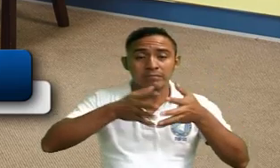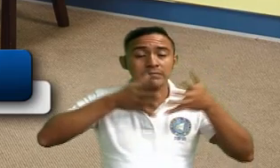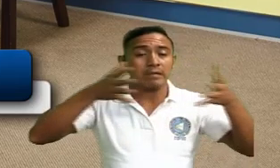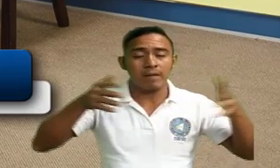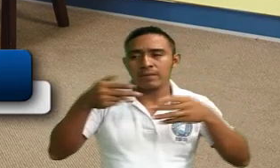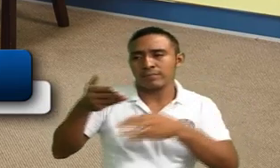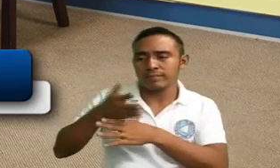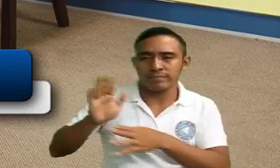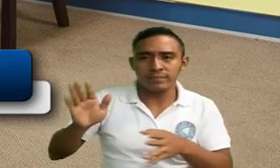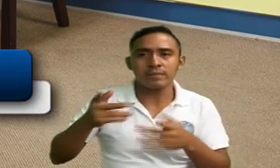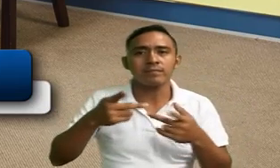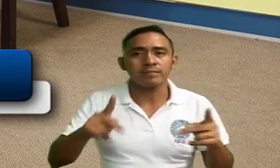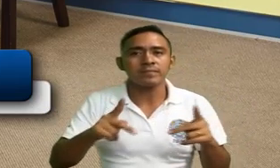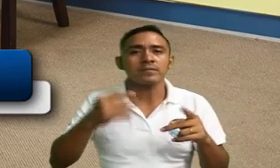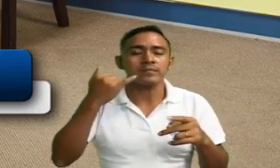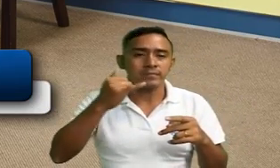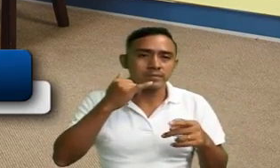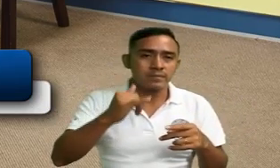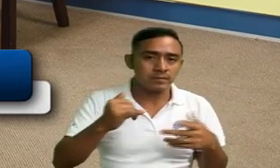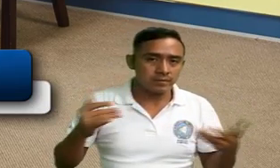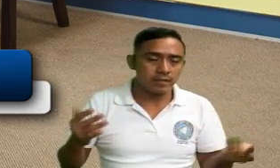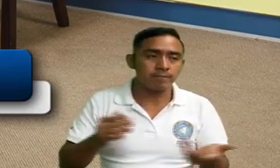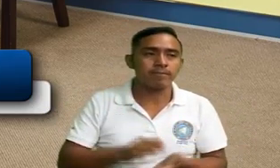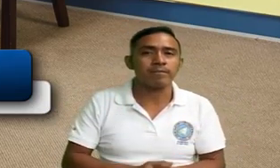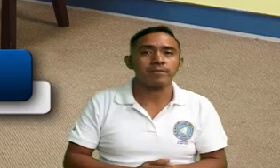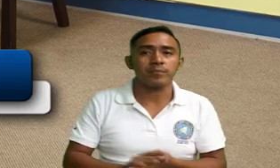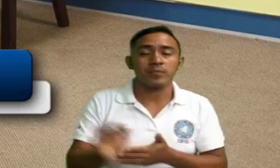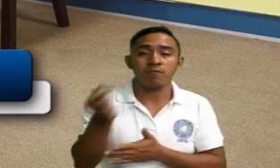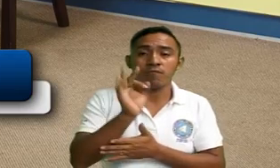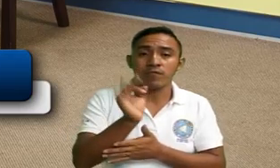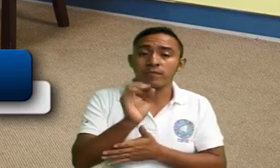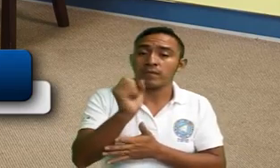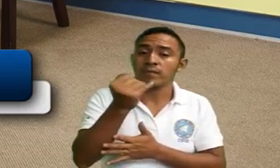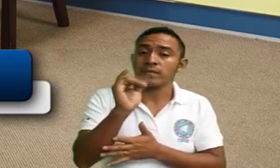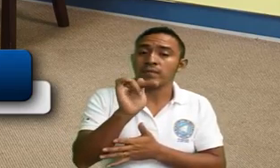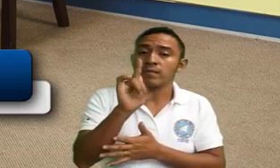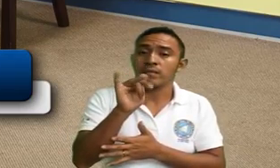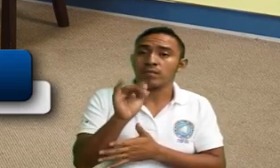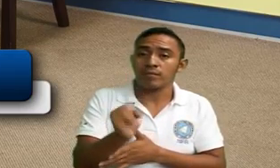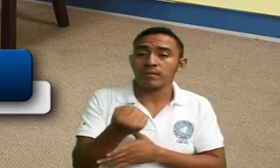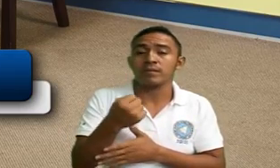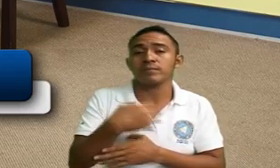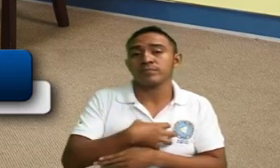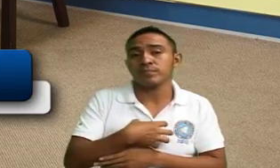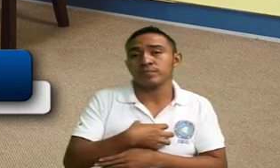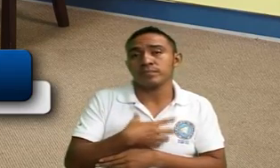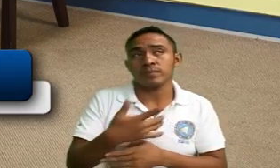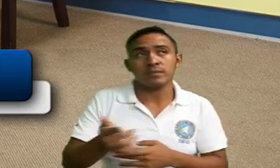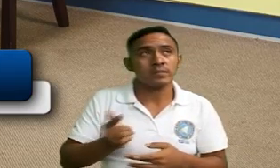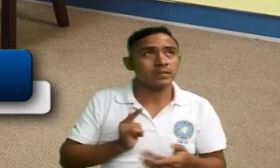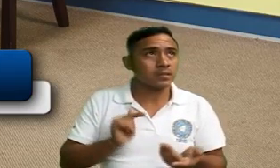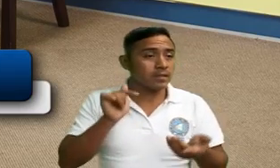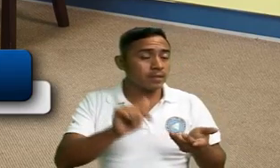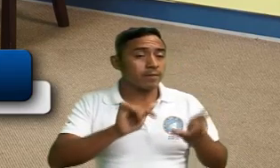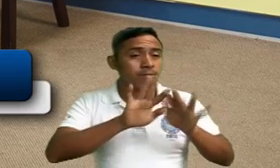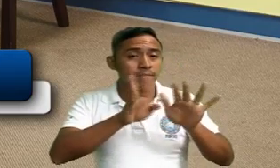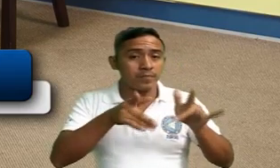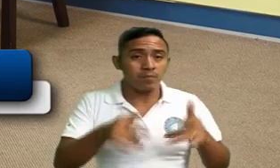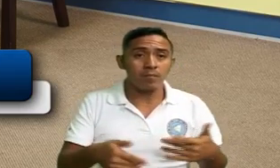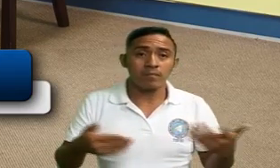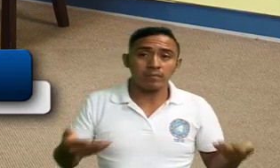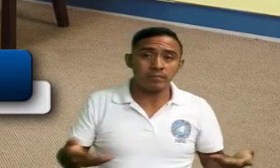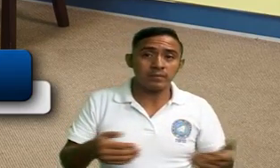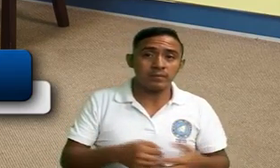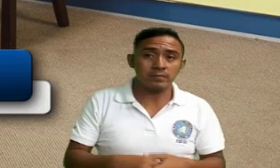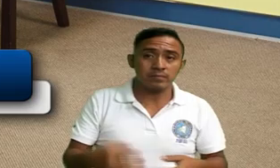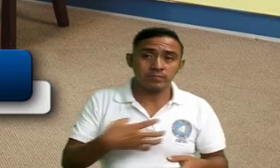aparte, pero sí forma parte de los síntomas y signos que aparecen en la mujer como tal,